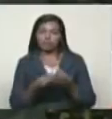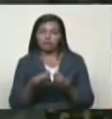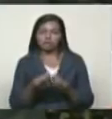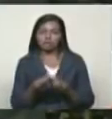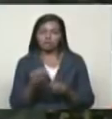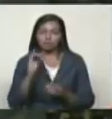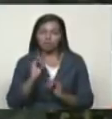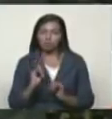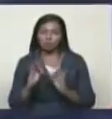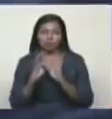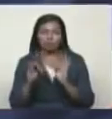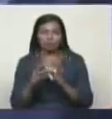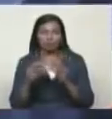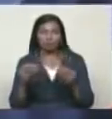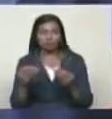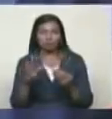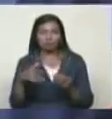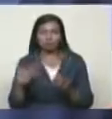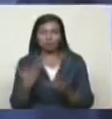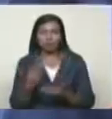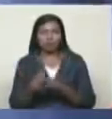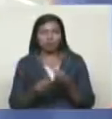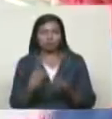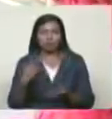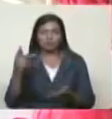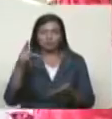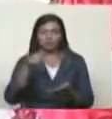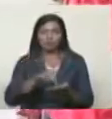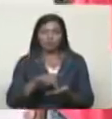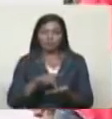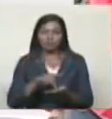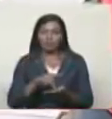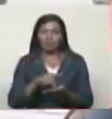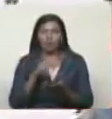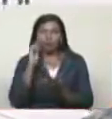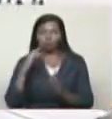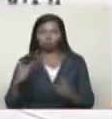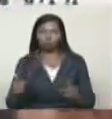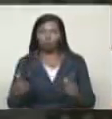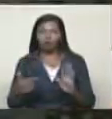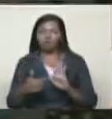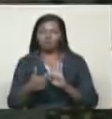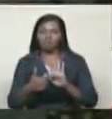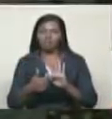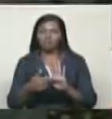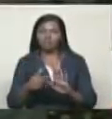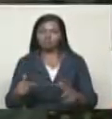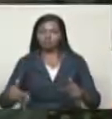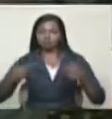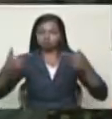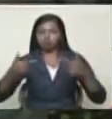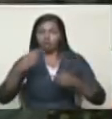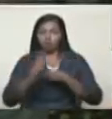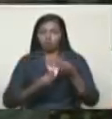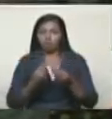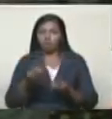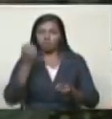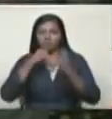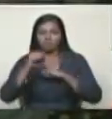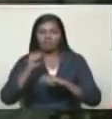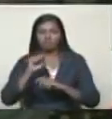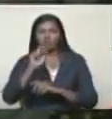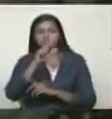ese reconocimiento por su participación, por el frente que hicieron al intento de golpe de Estado el